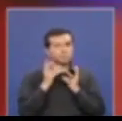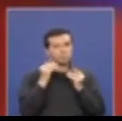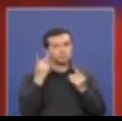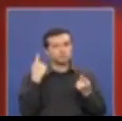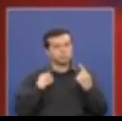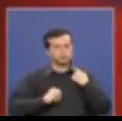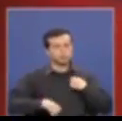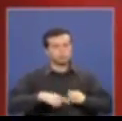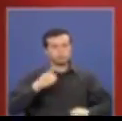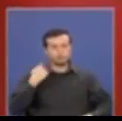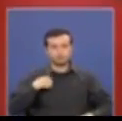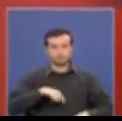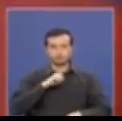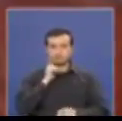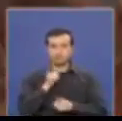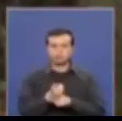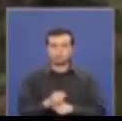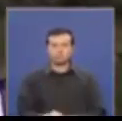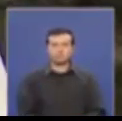heridos. Por ti